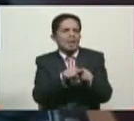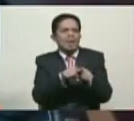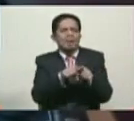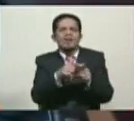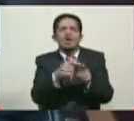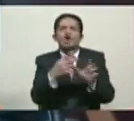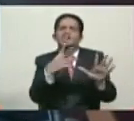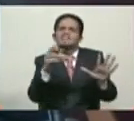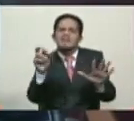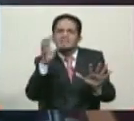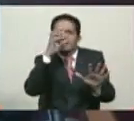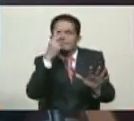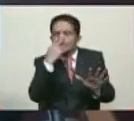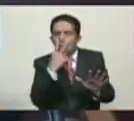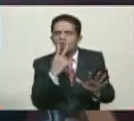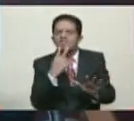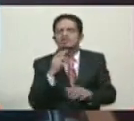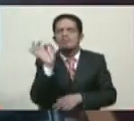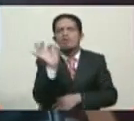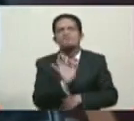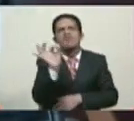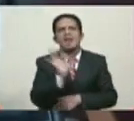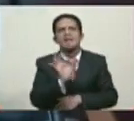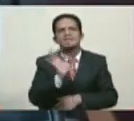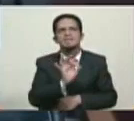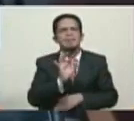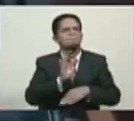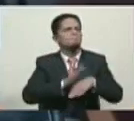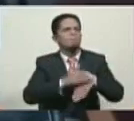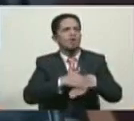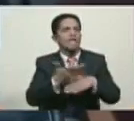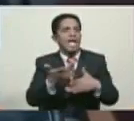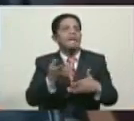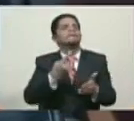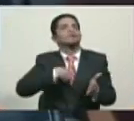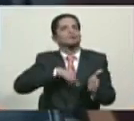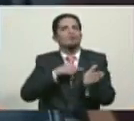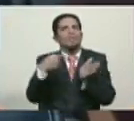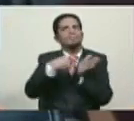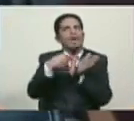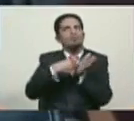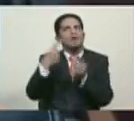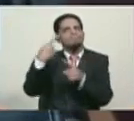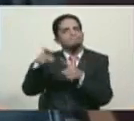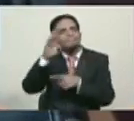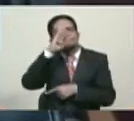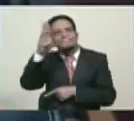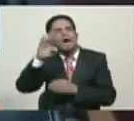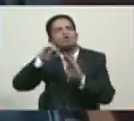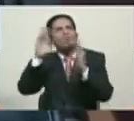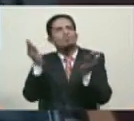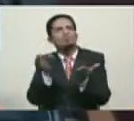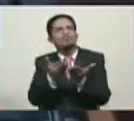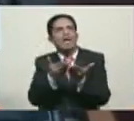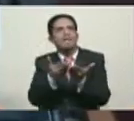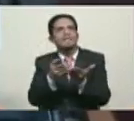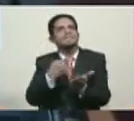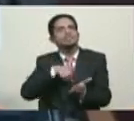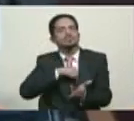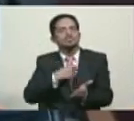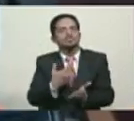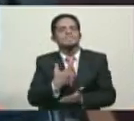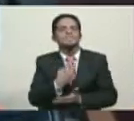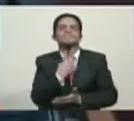un país hipotecado y entregado al Fondo Monetario Internacional, con las tasas de interés bancario más altas del